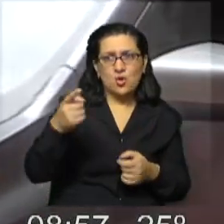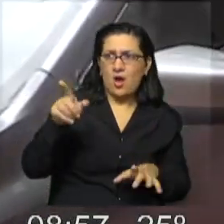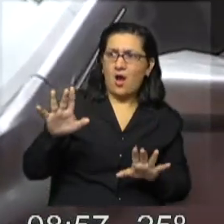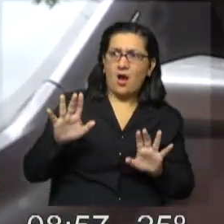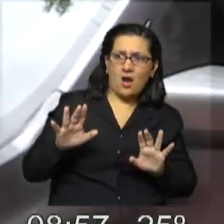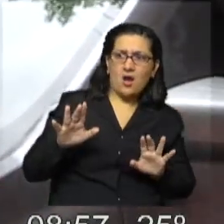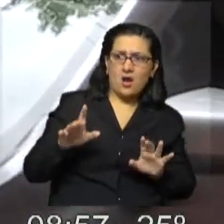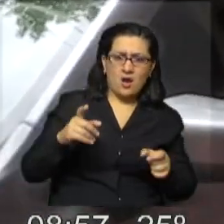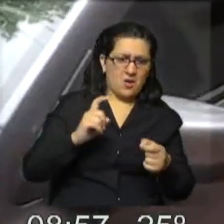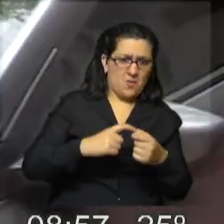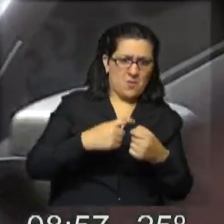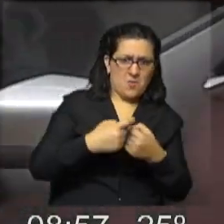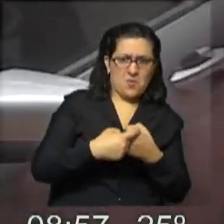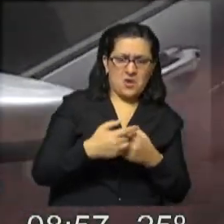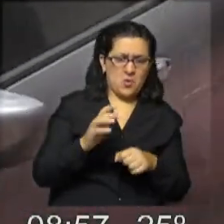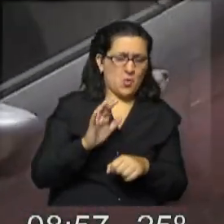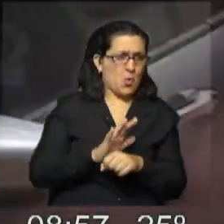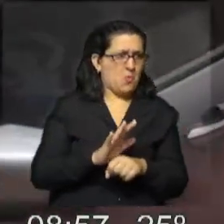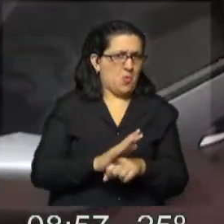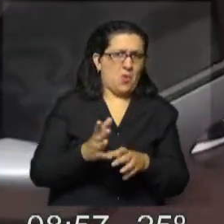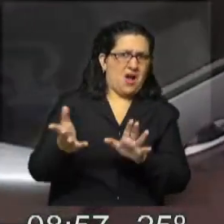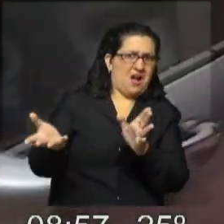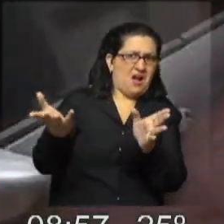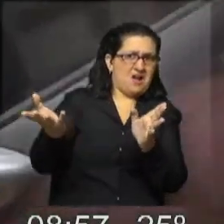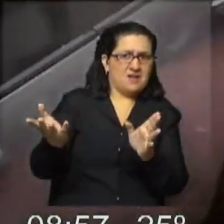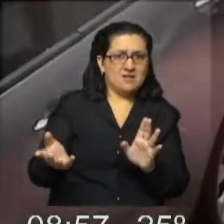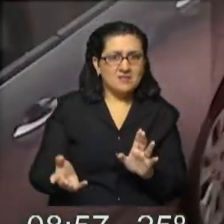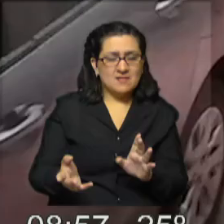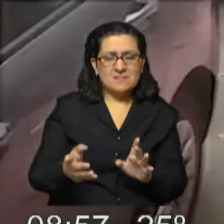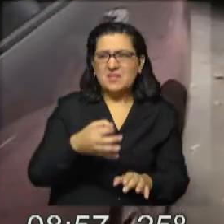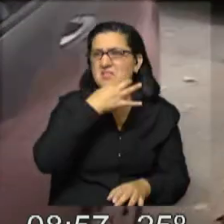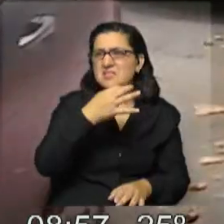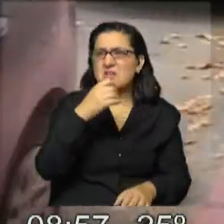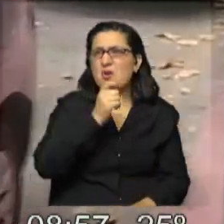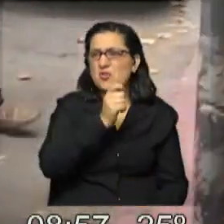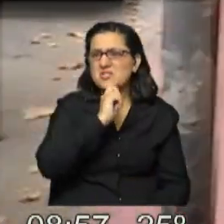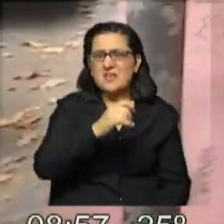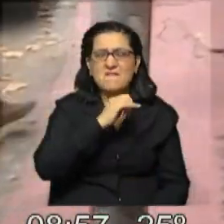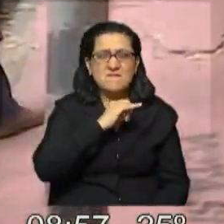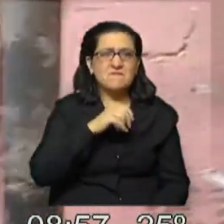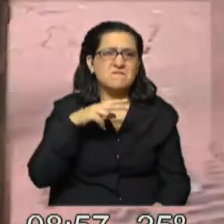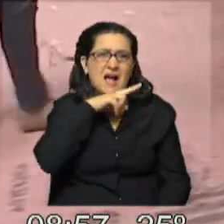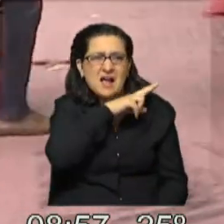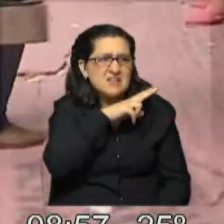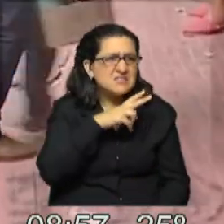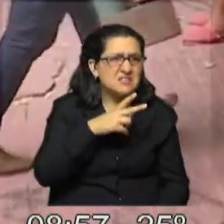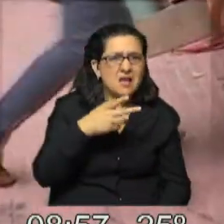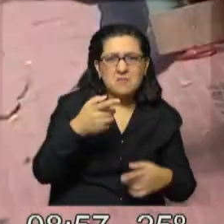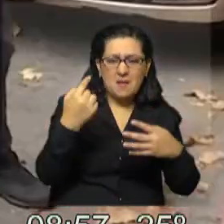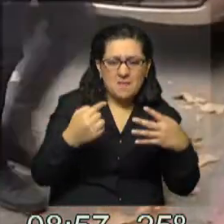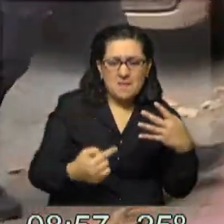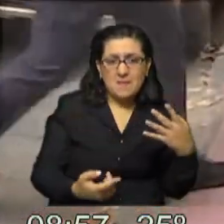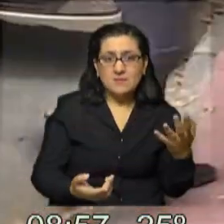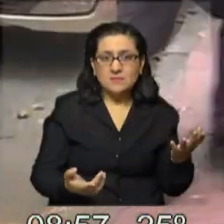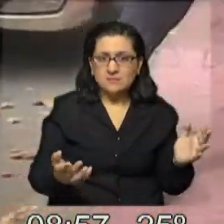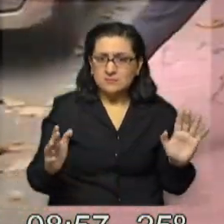poco menos somos magnates o de salir a colocar noticias falsas sobre los dirigentes sindicales y su poder adquisitivo, que